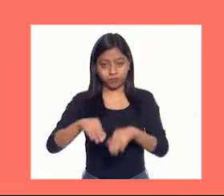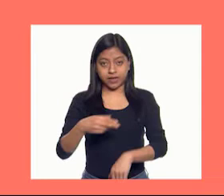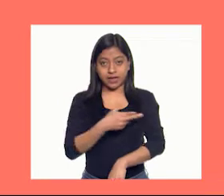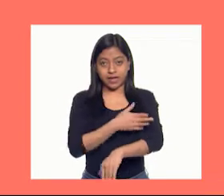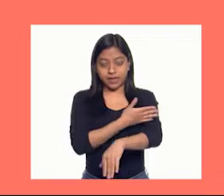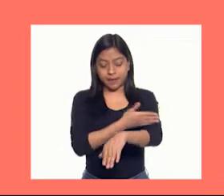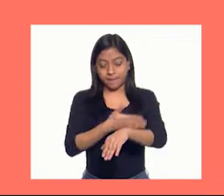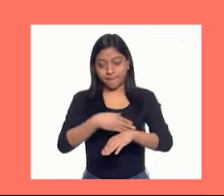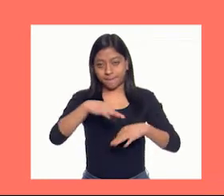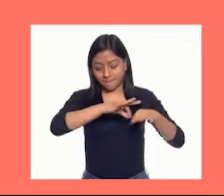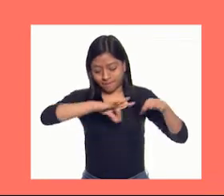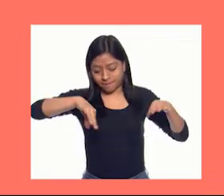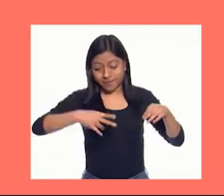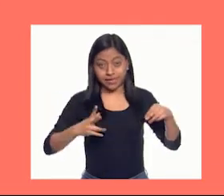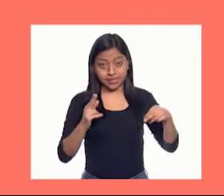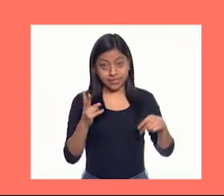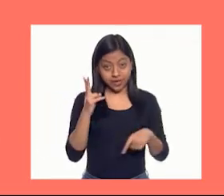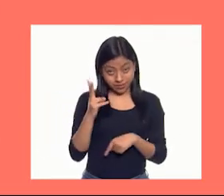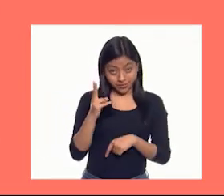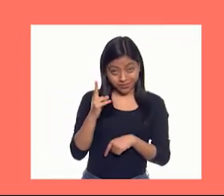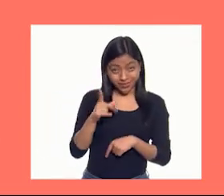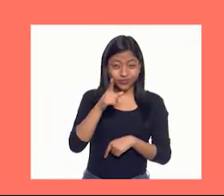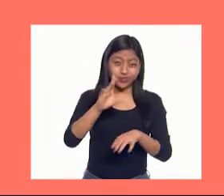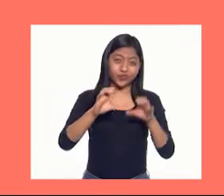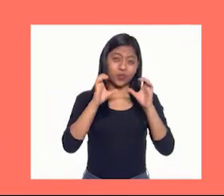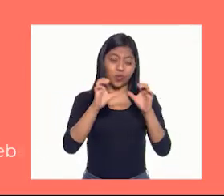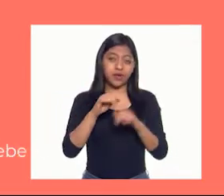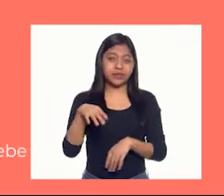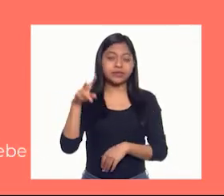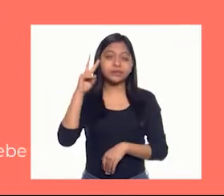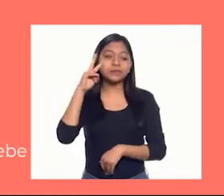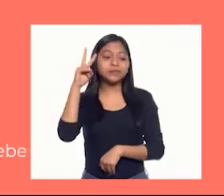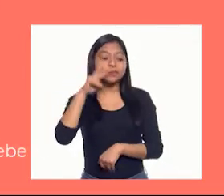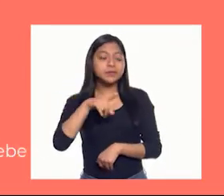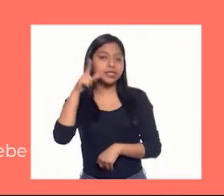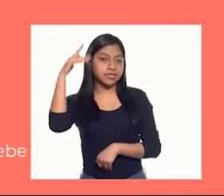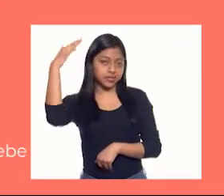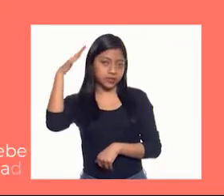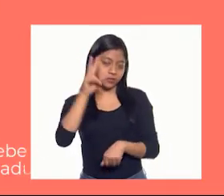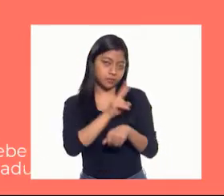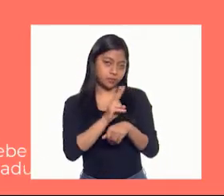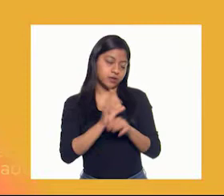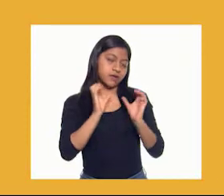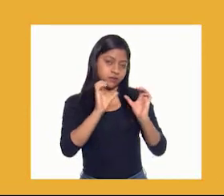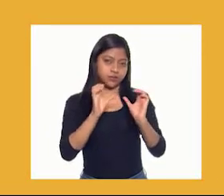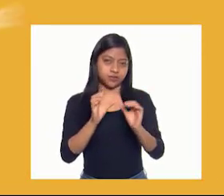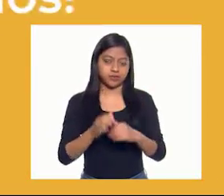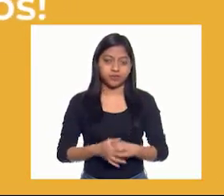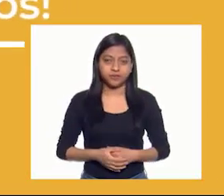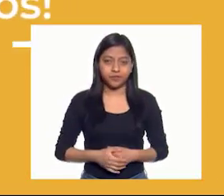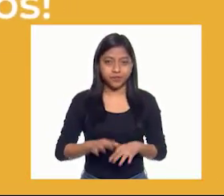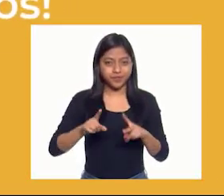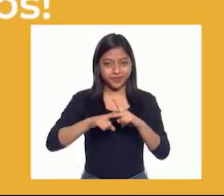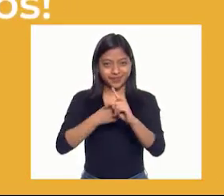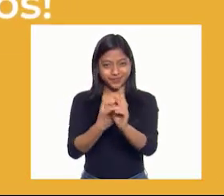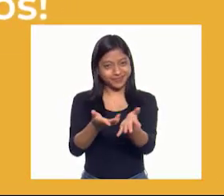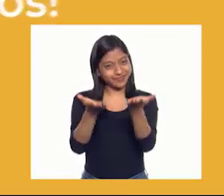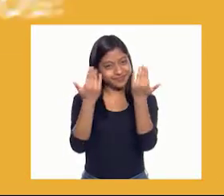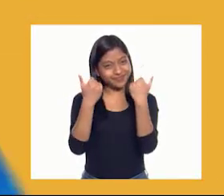y tijeras. Recuerda que la manipulación de estas debe estar supervisada por un adulto.